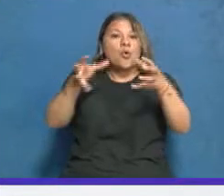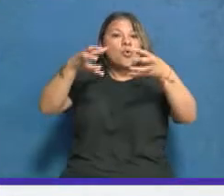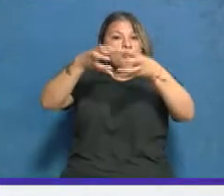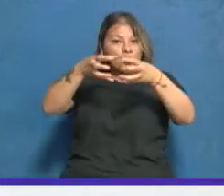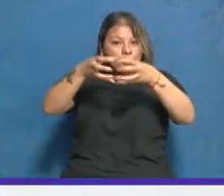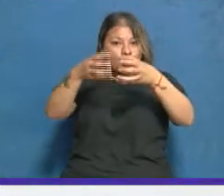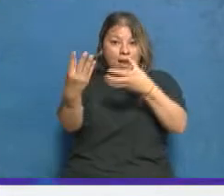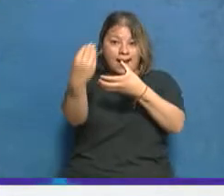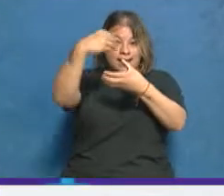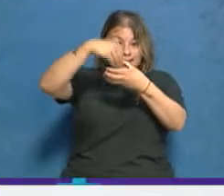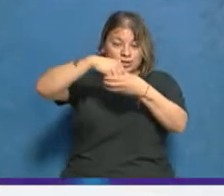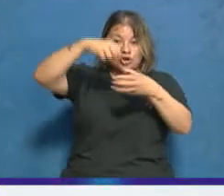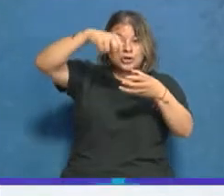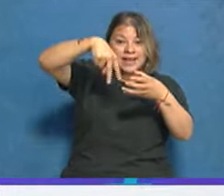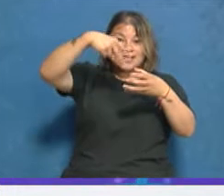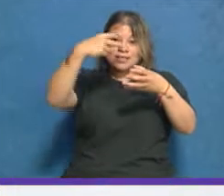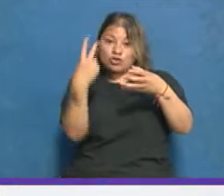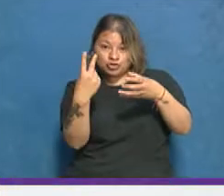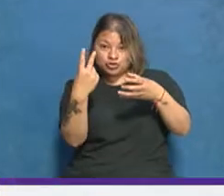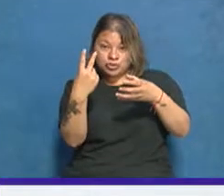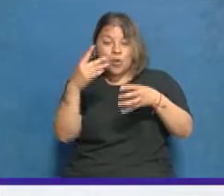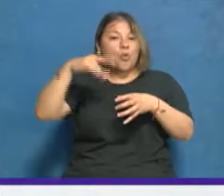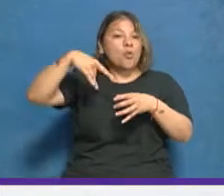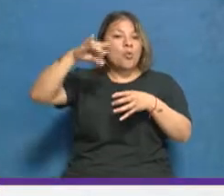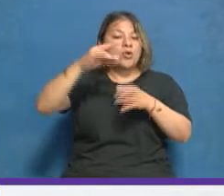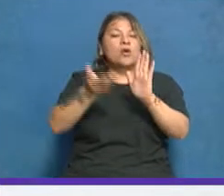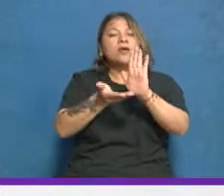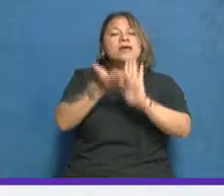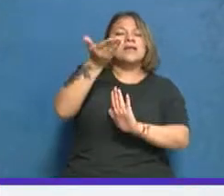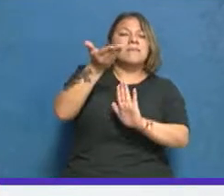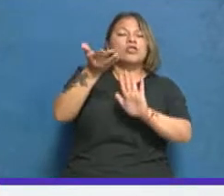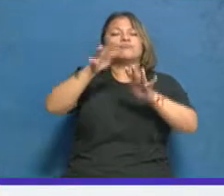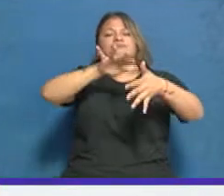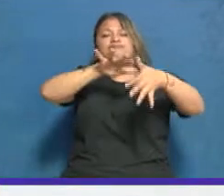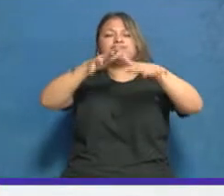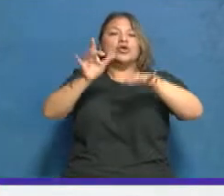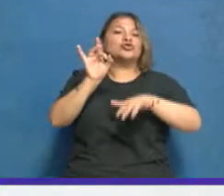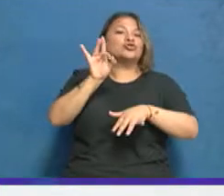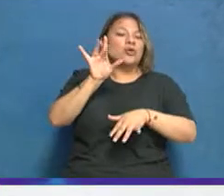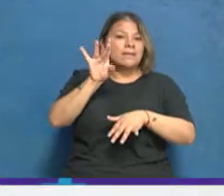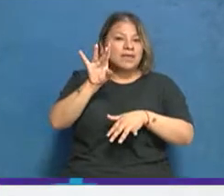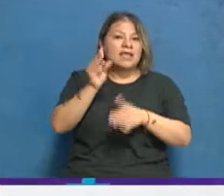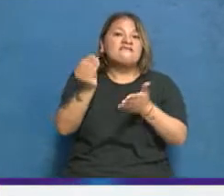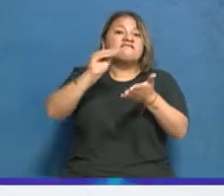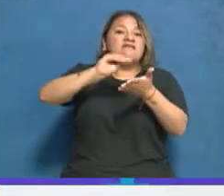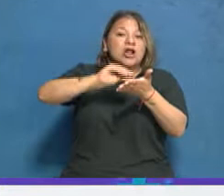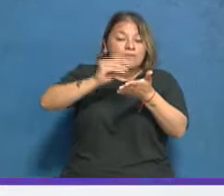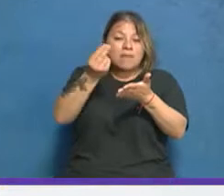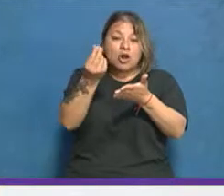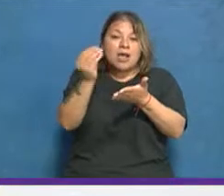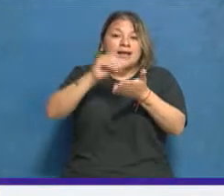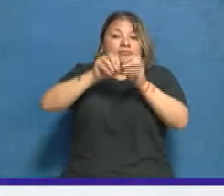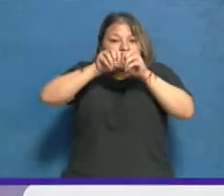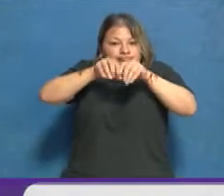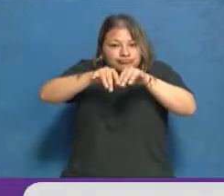N2, que están en el 54%, el único incremento en promedio que tendrán es solamente el valor agregado de distribución, que